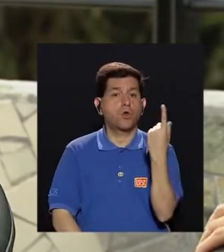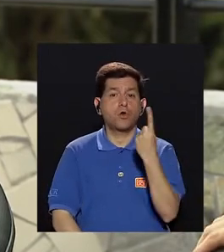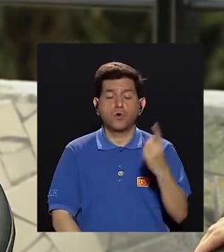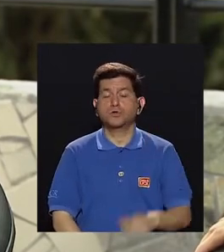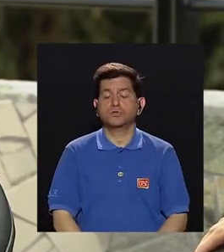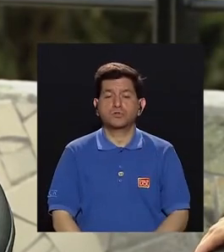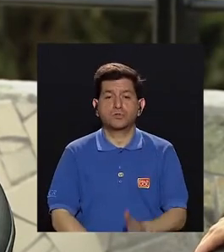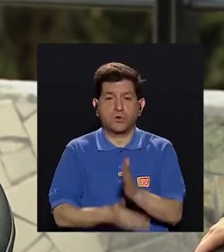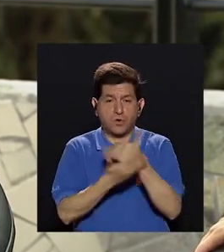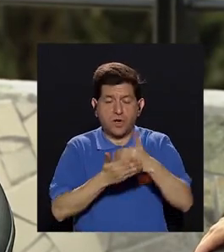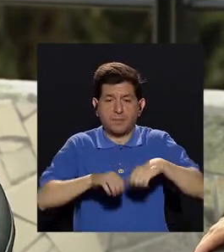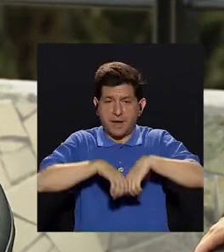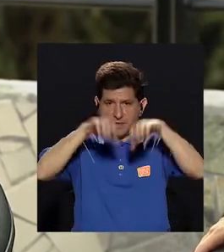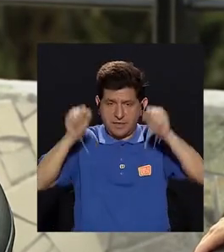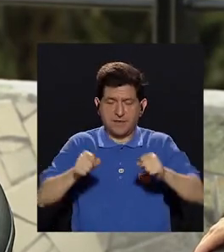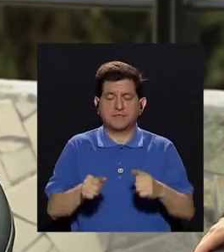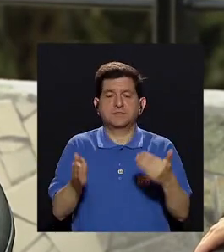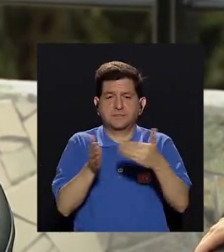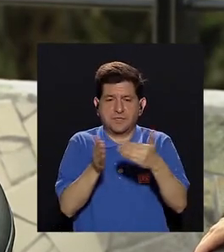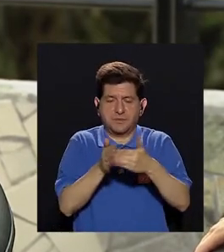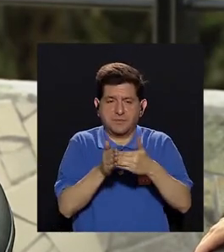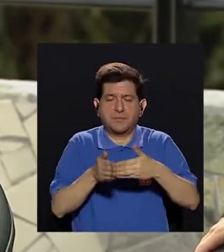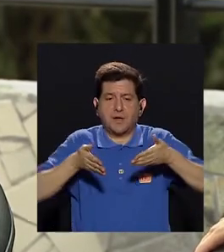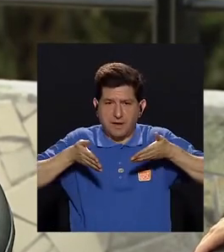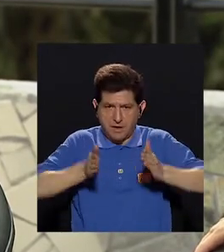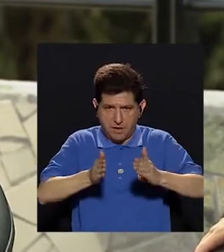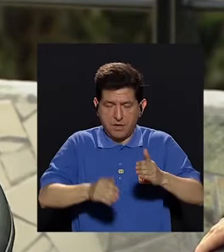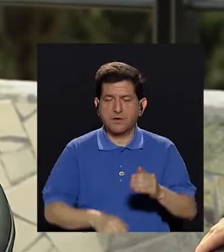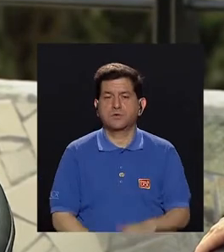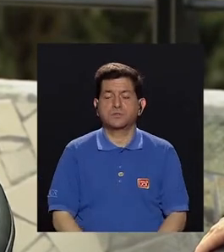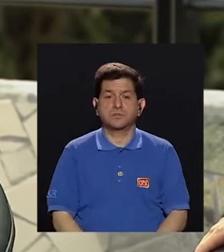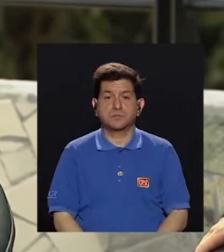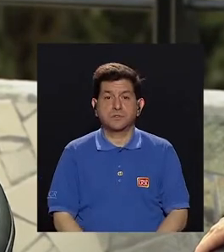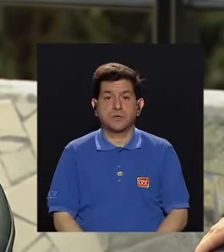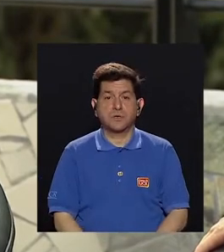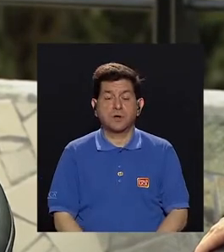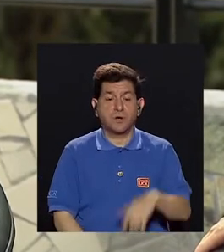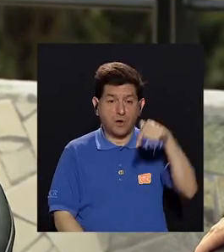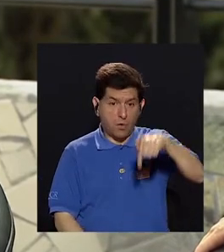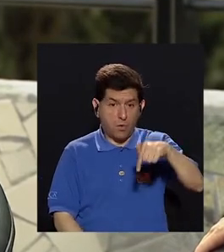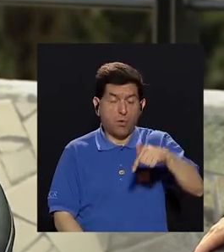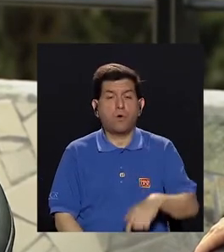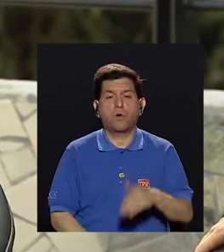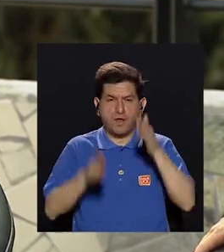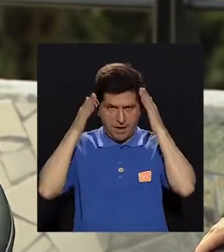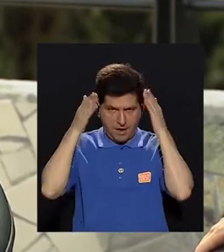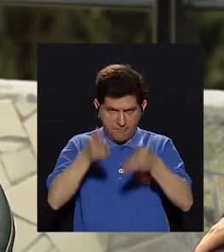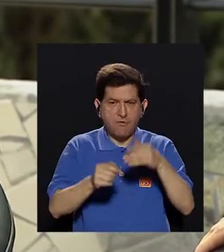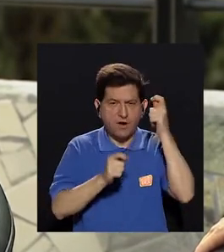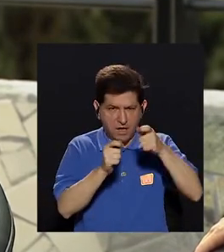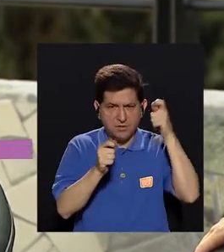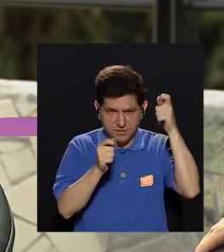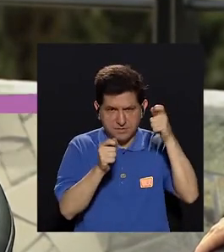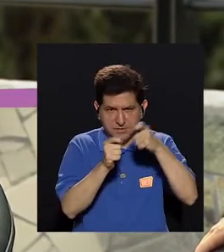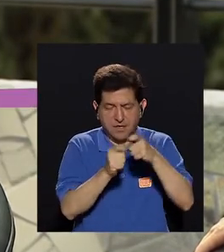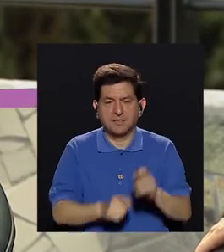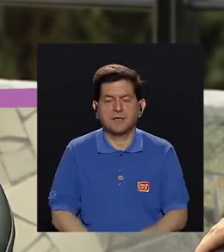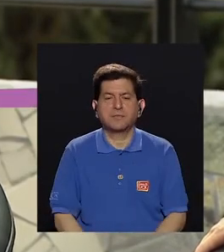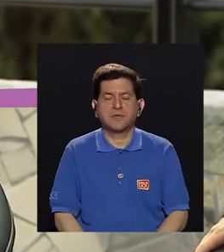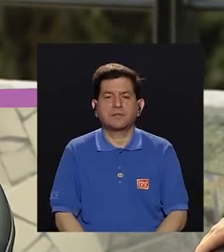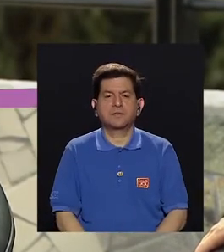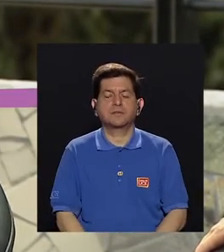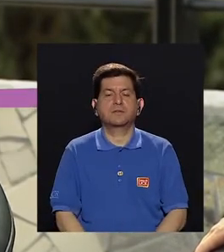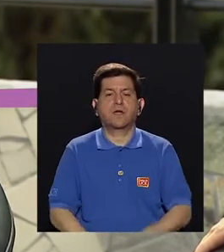la parte del aparato reproductor, sino también en otras áreas. Pero digamos que nuestro tema hoy va hacia la parte